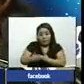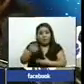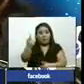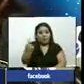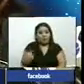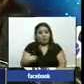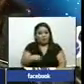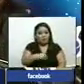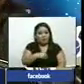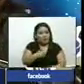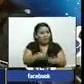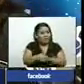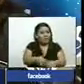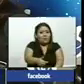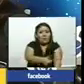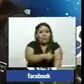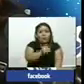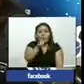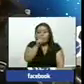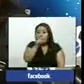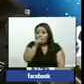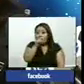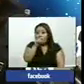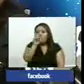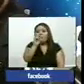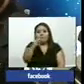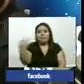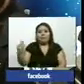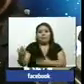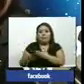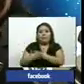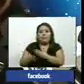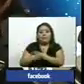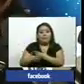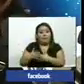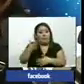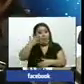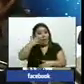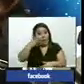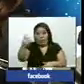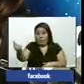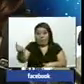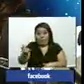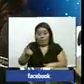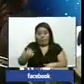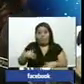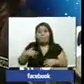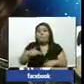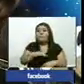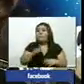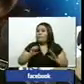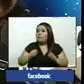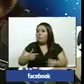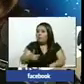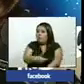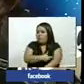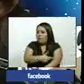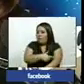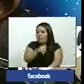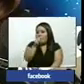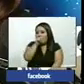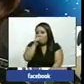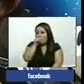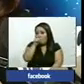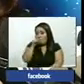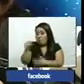médicos del sector privado saben que tienen que reportar. Y si viene alguien del sector privado y lo reporta, pues